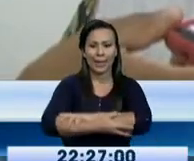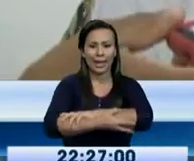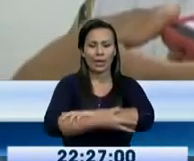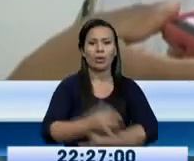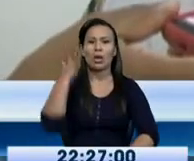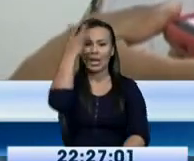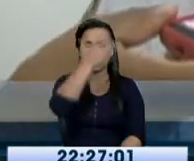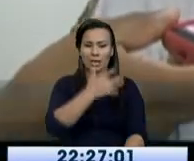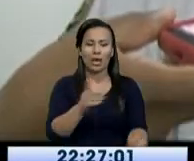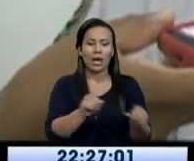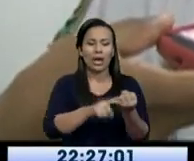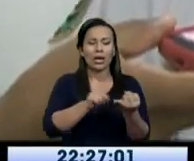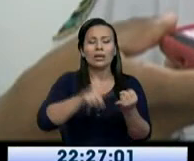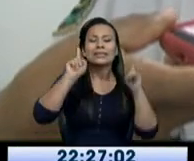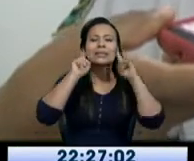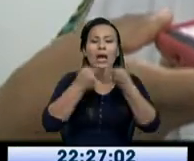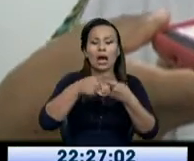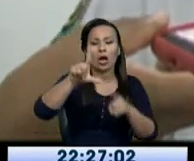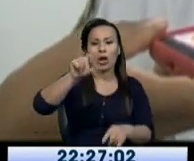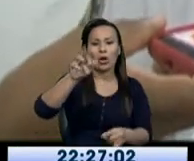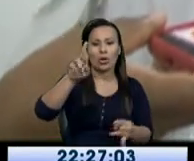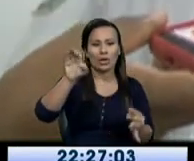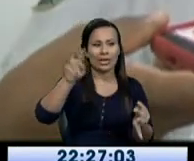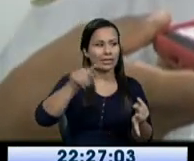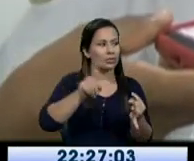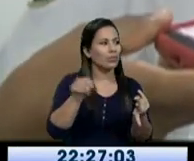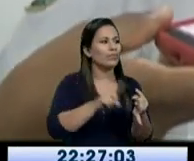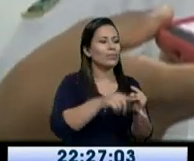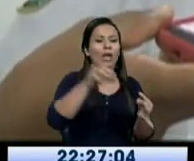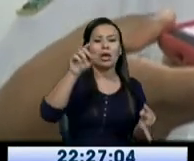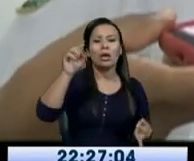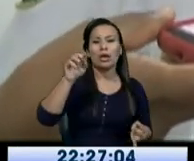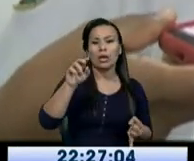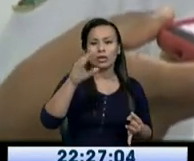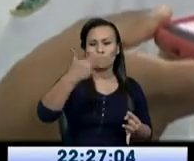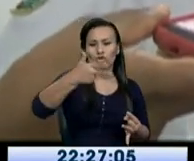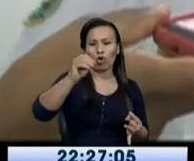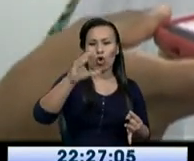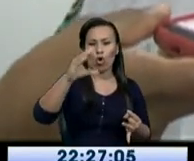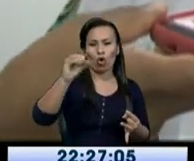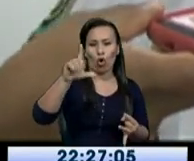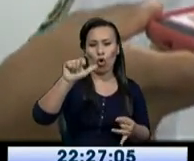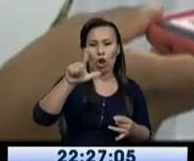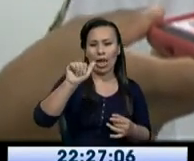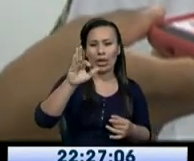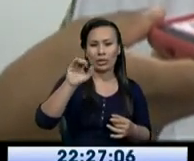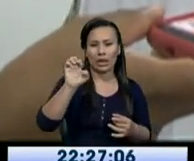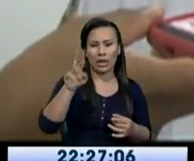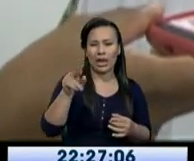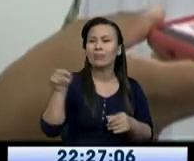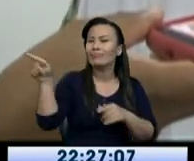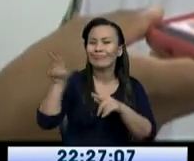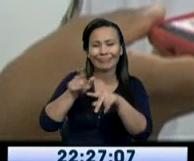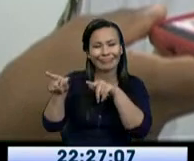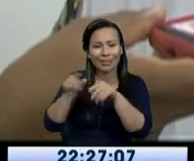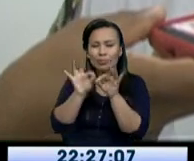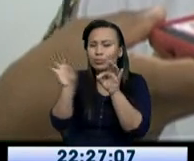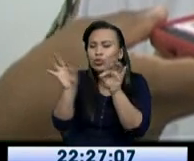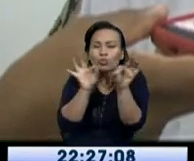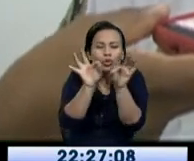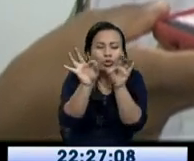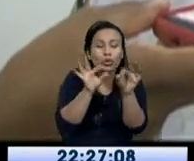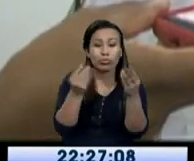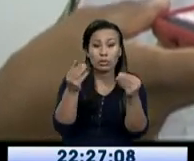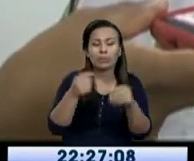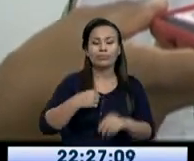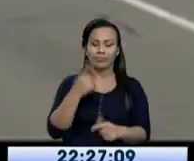la Choquelatera, la Lobería. Y adicional, pues también los operativos nocturnos contra los conductores que manejan vehículos a motor